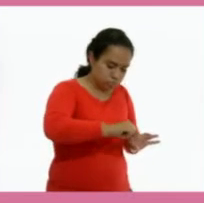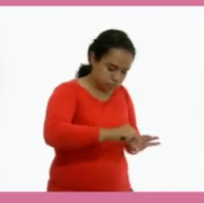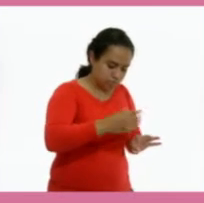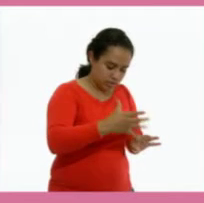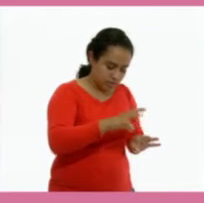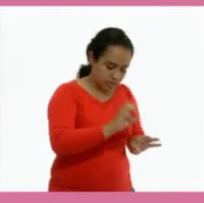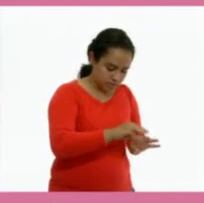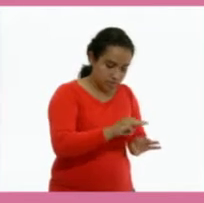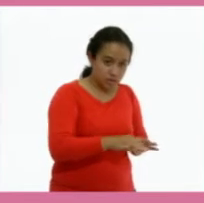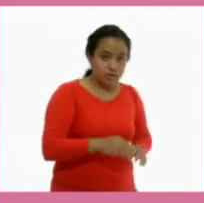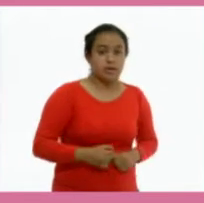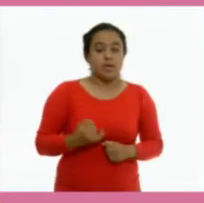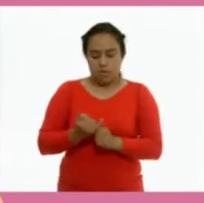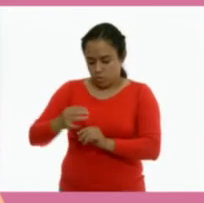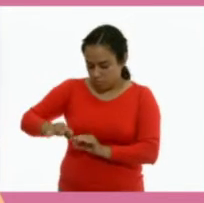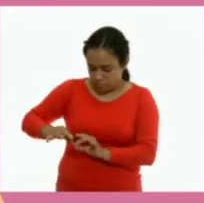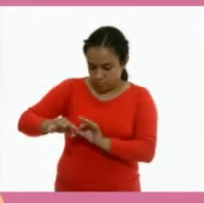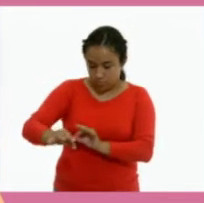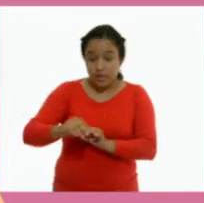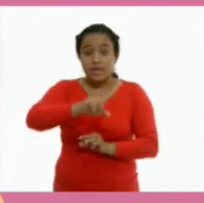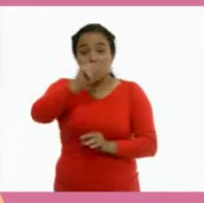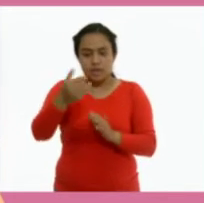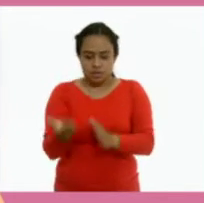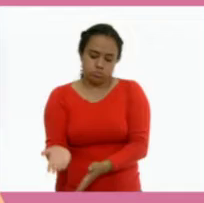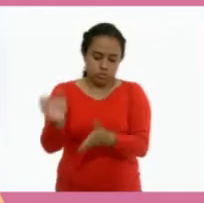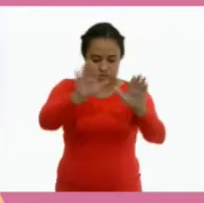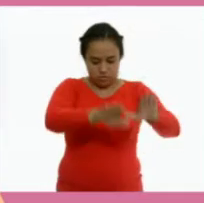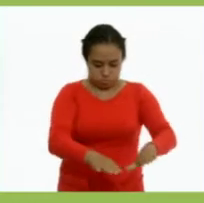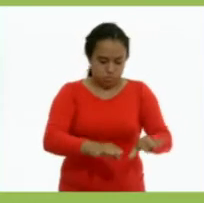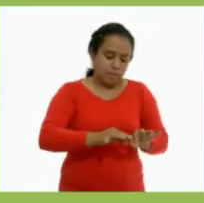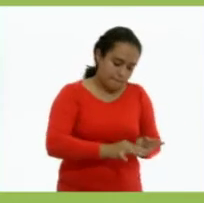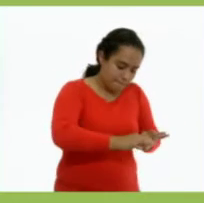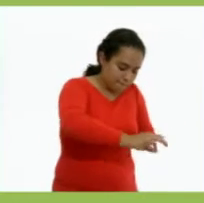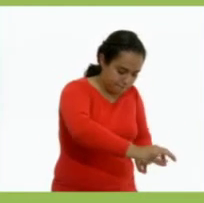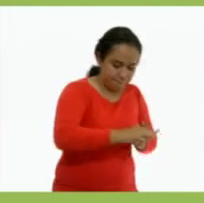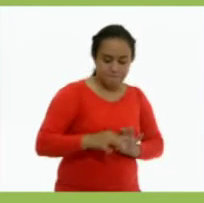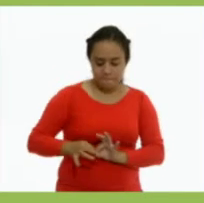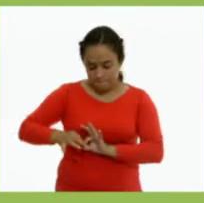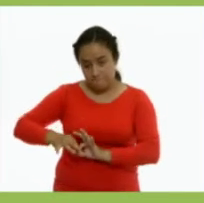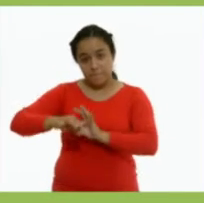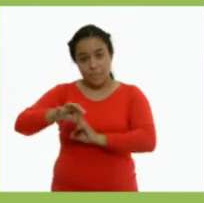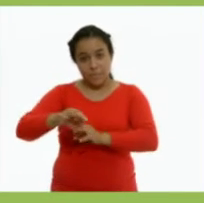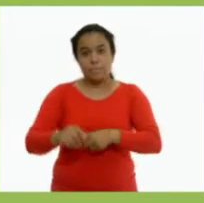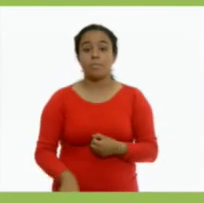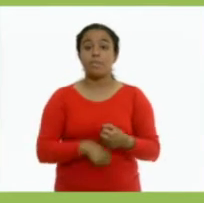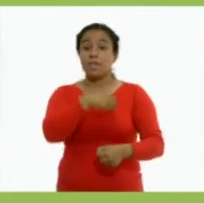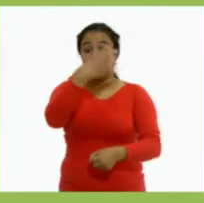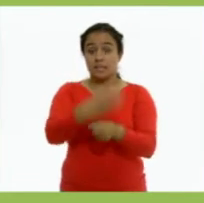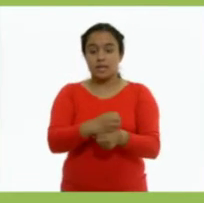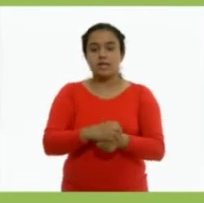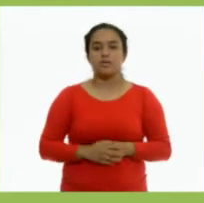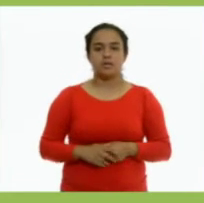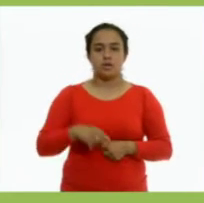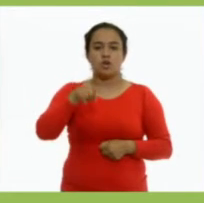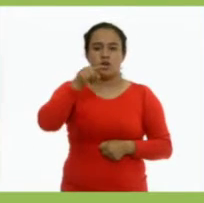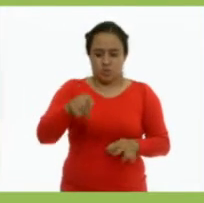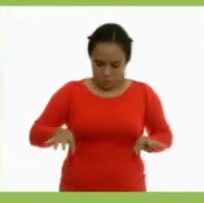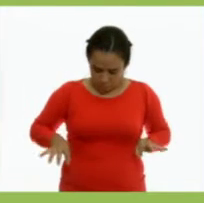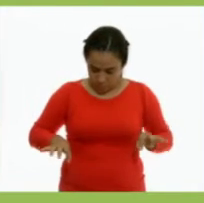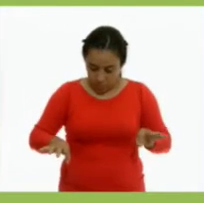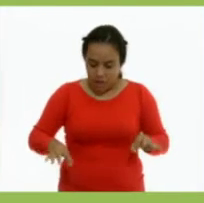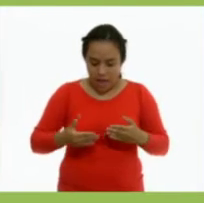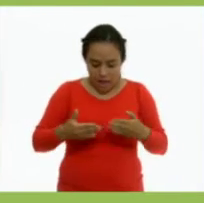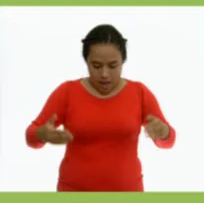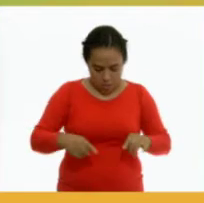arriba. Repite el paso anterior del otro lado de la playera. 3. Traza la línea